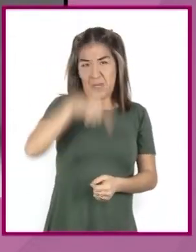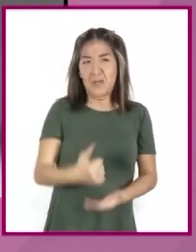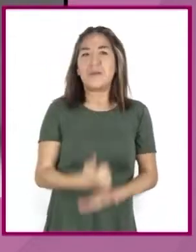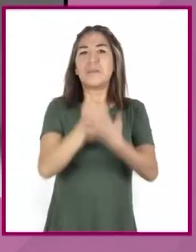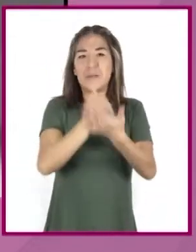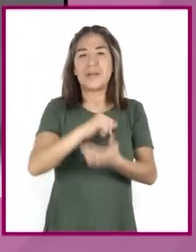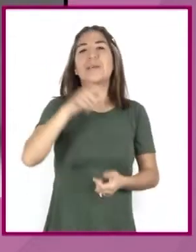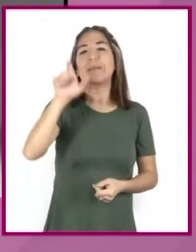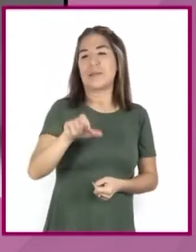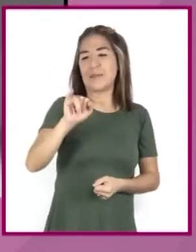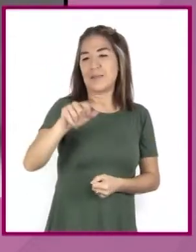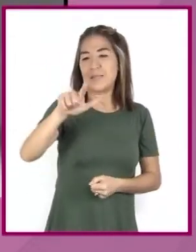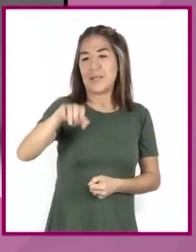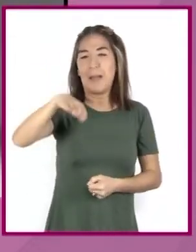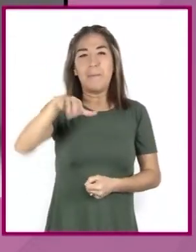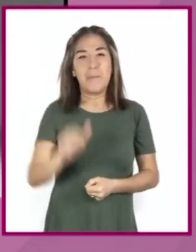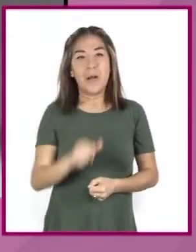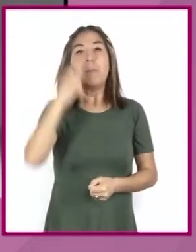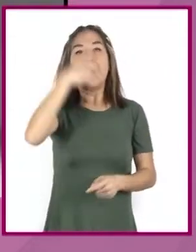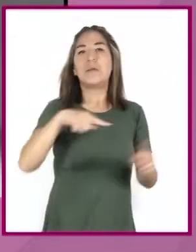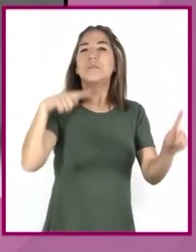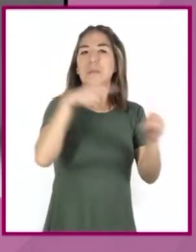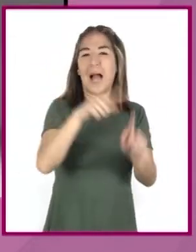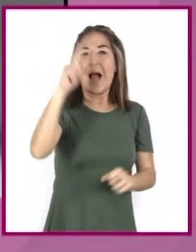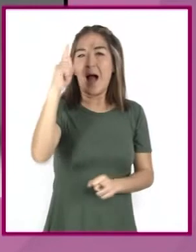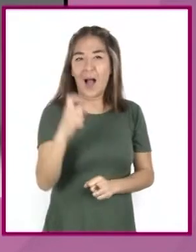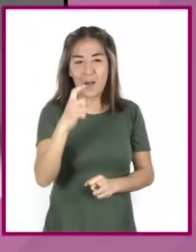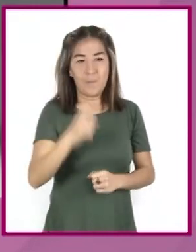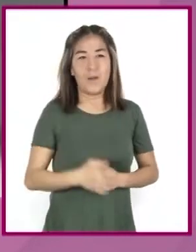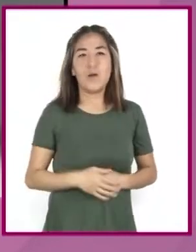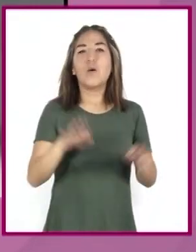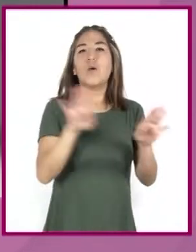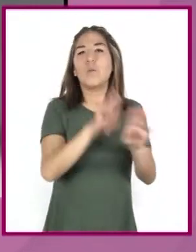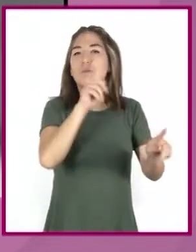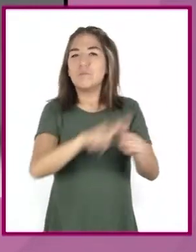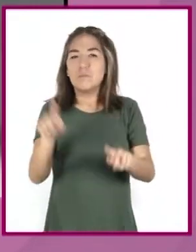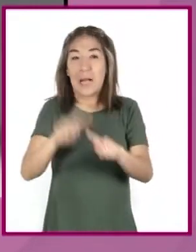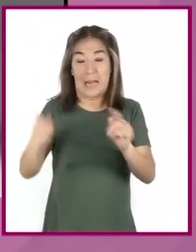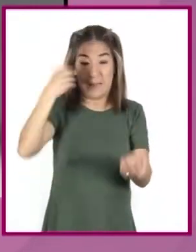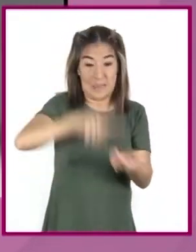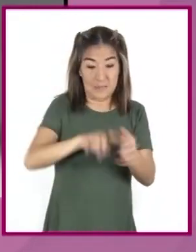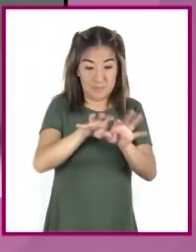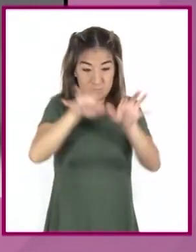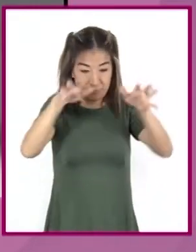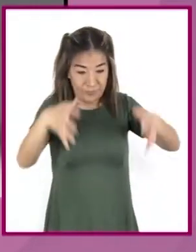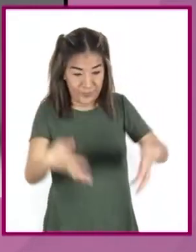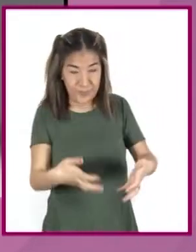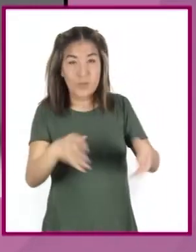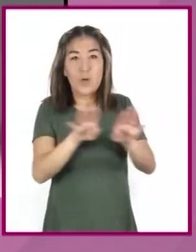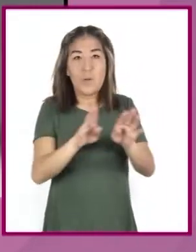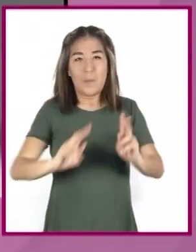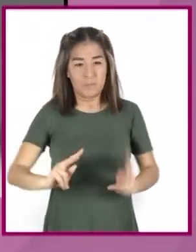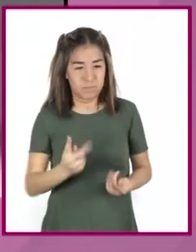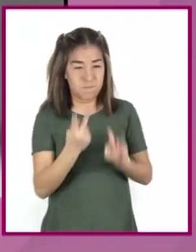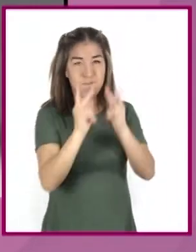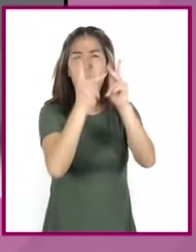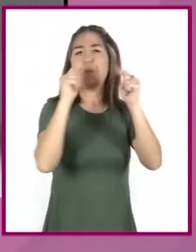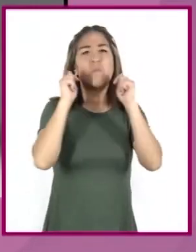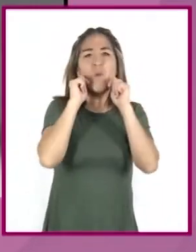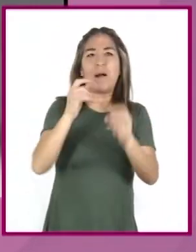el xilema, el cual aporta agua y minerales desde la raíz hasta la punta del árbol sin importar la